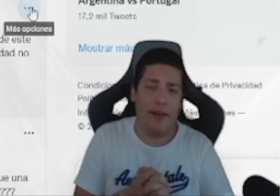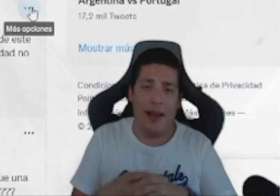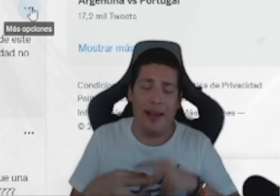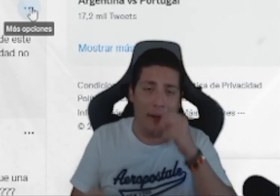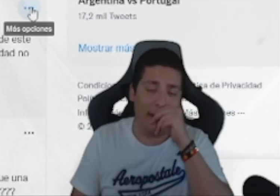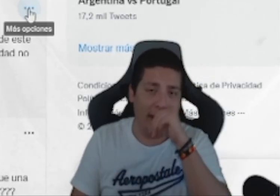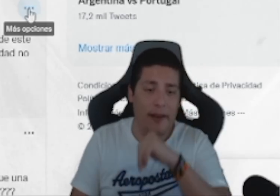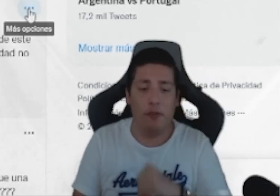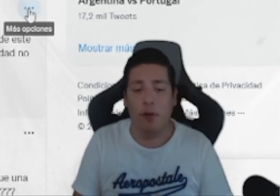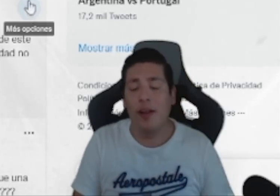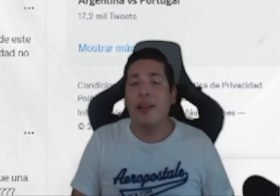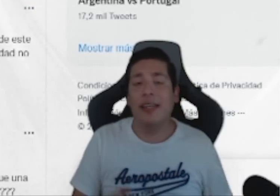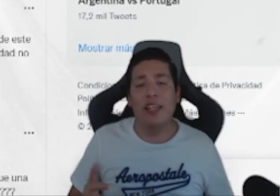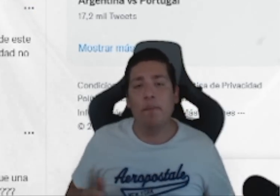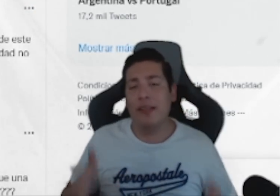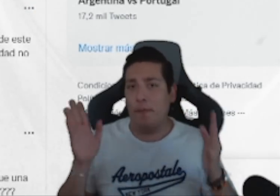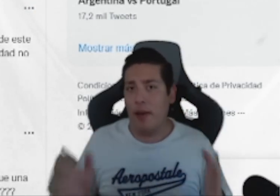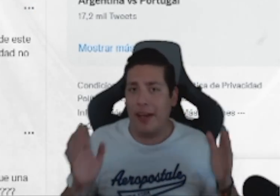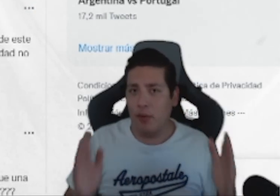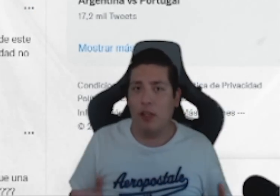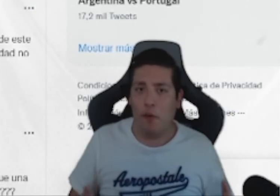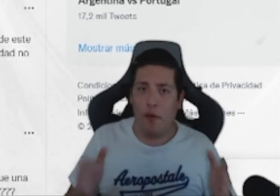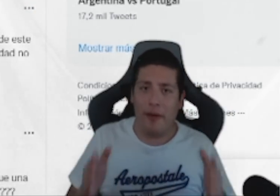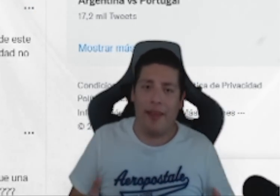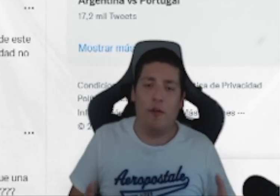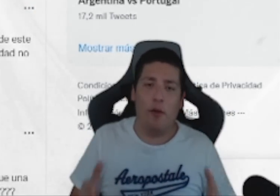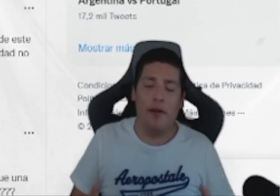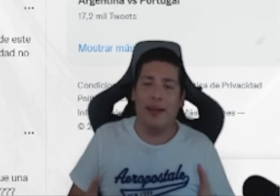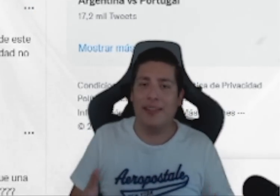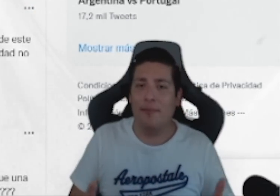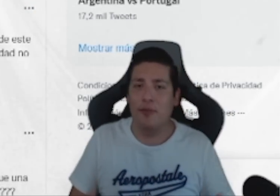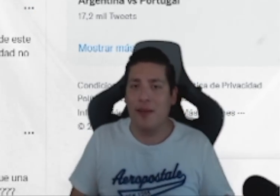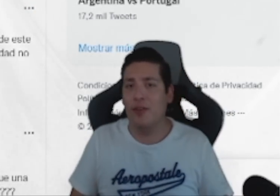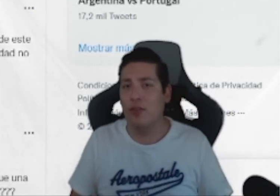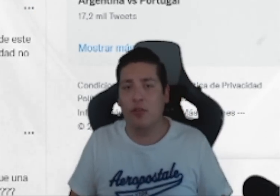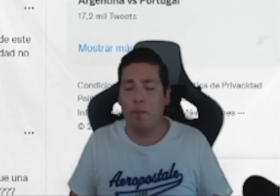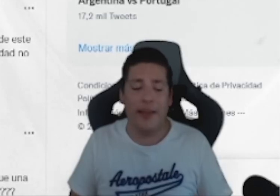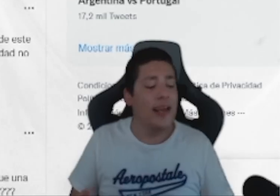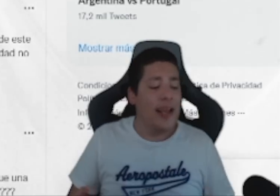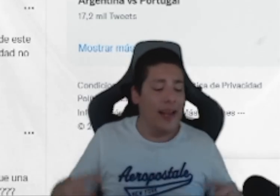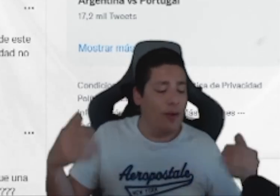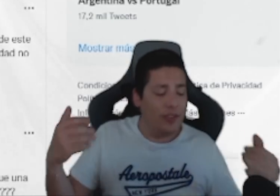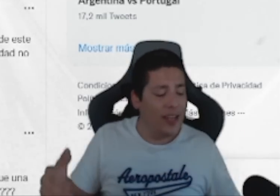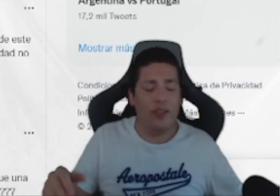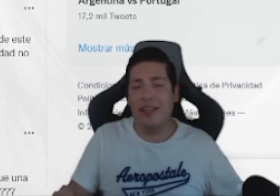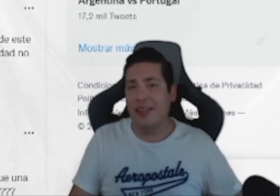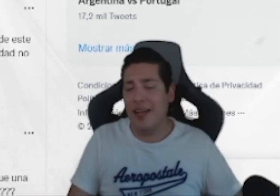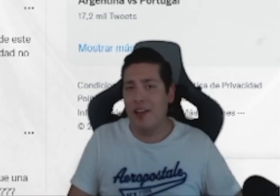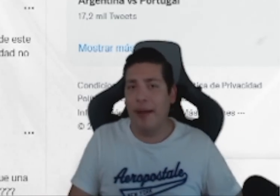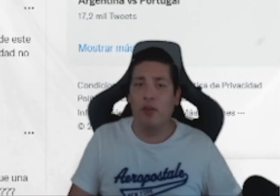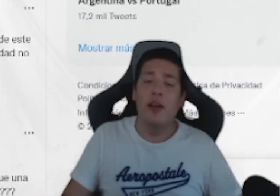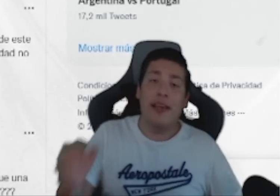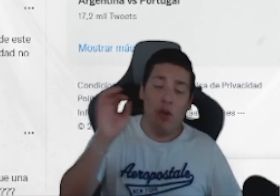la Liga Mexicana del Fútbol, se quiso pasar por el arco del triunfo, el verdadero problema que estamos viviendo en nuestro país. El negociazo que